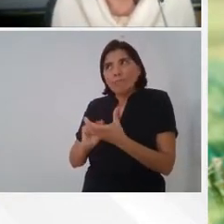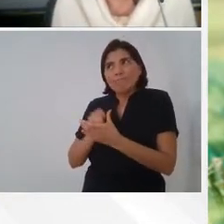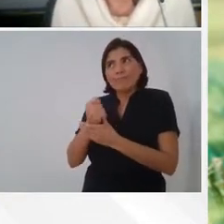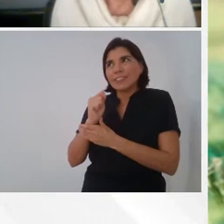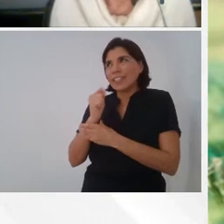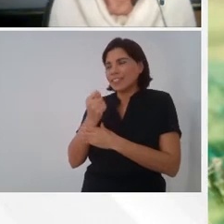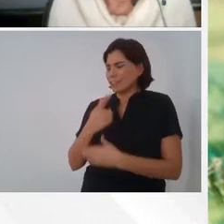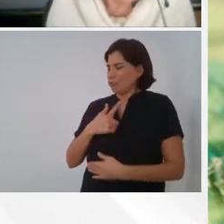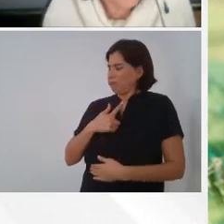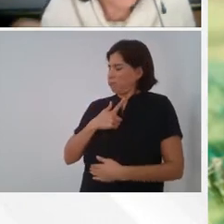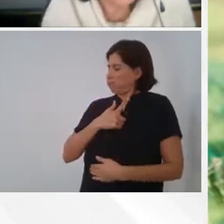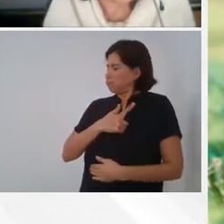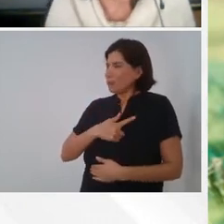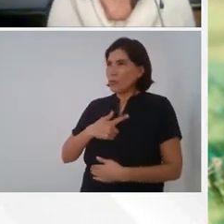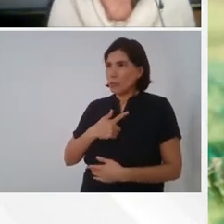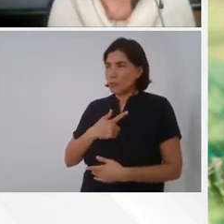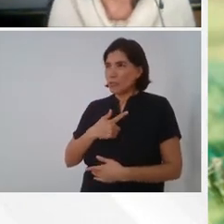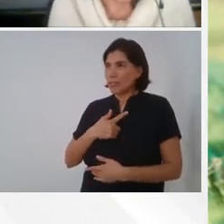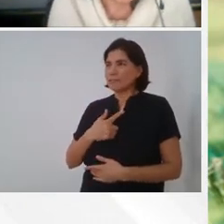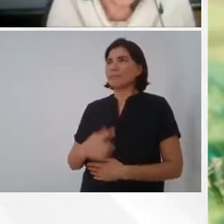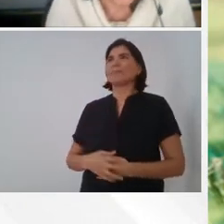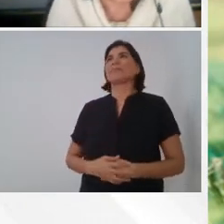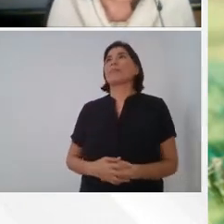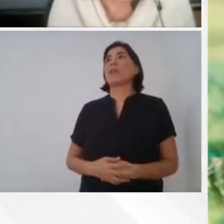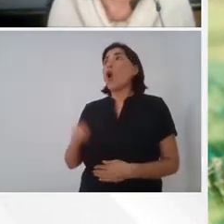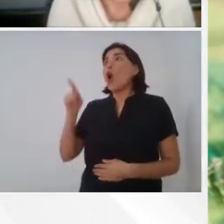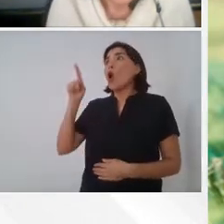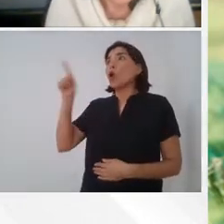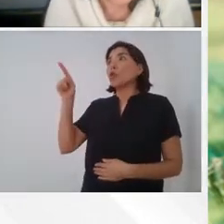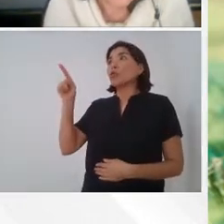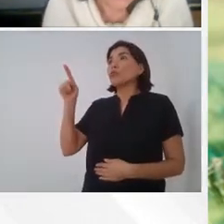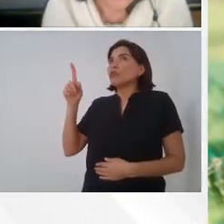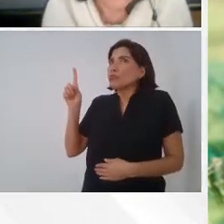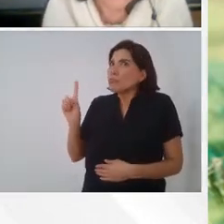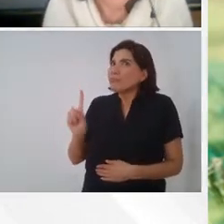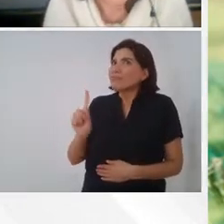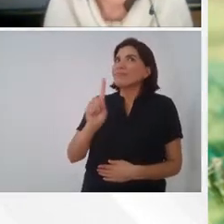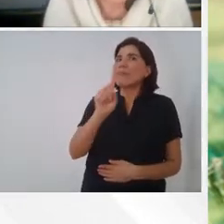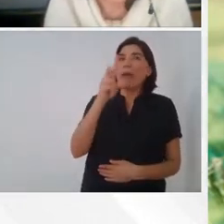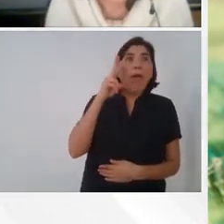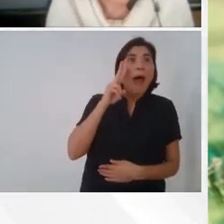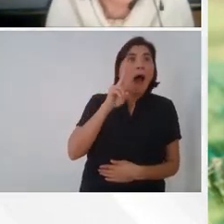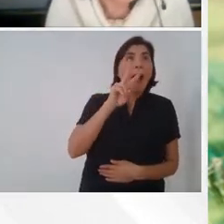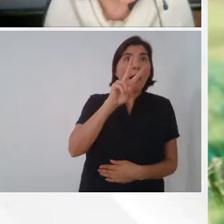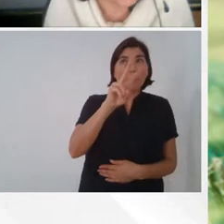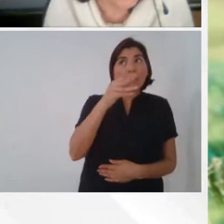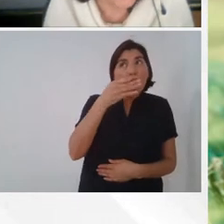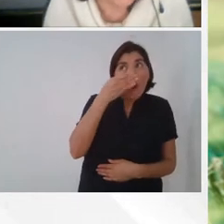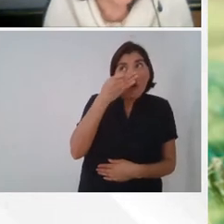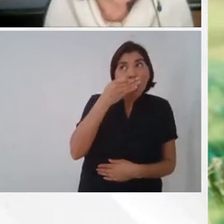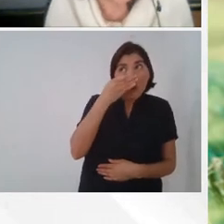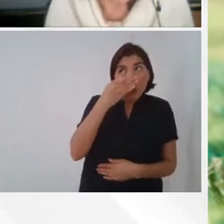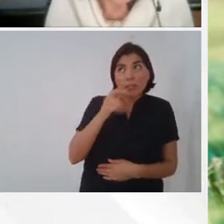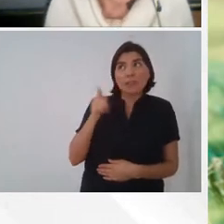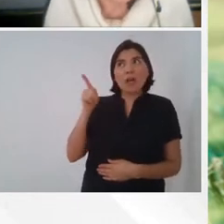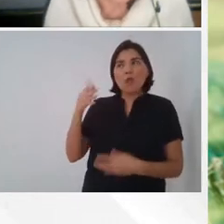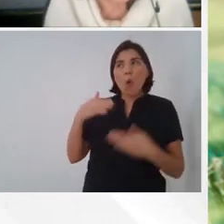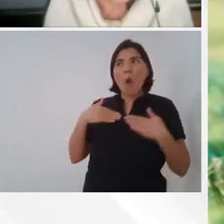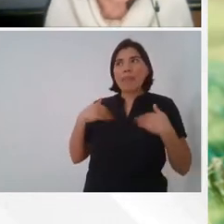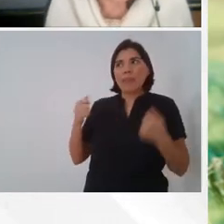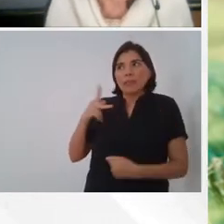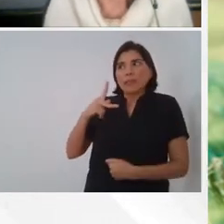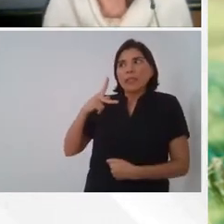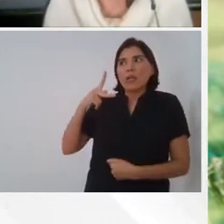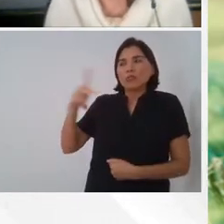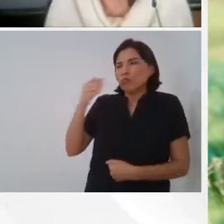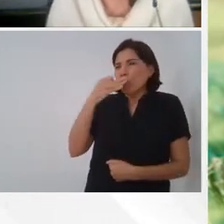agregó, ve a ver a las rosas, una vez más, y así comprenderás que la tuya es única en el mundo.